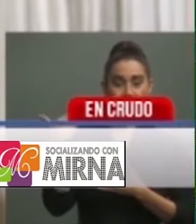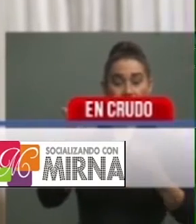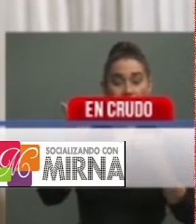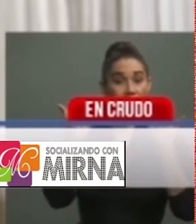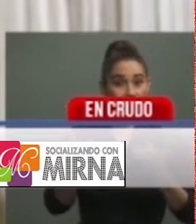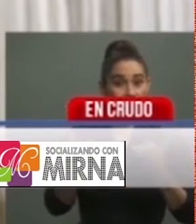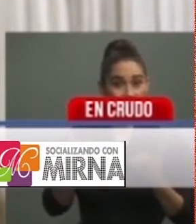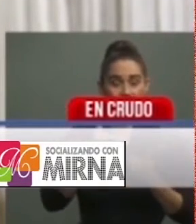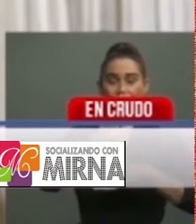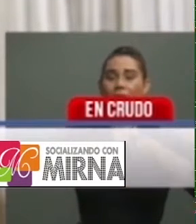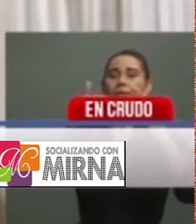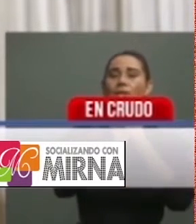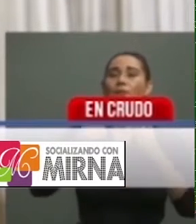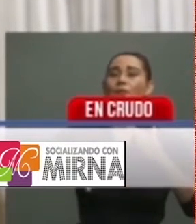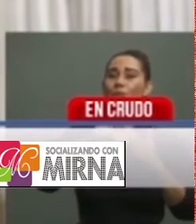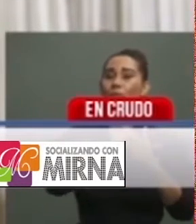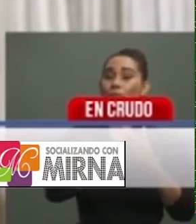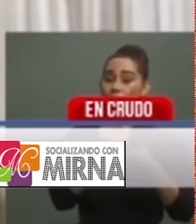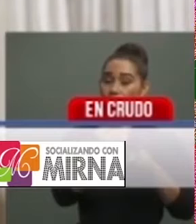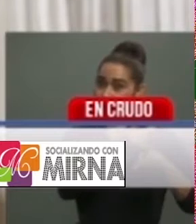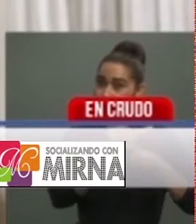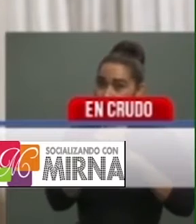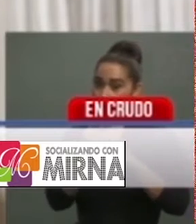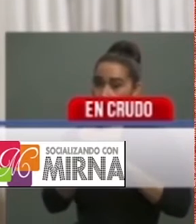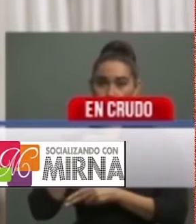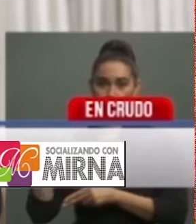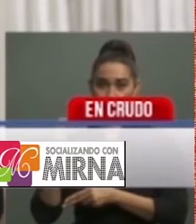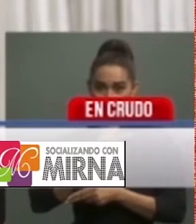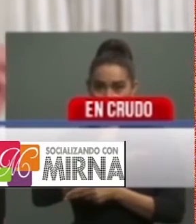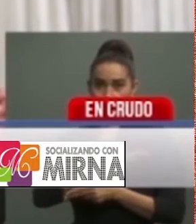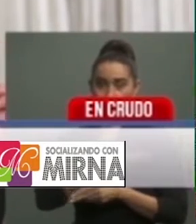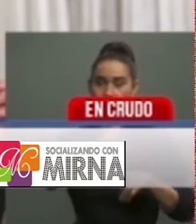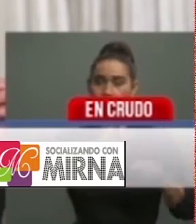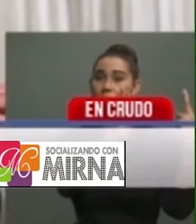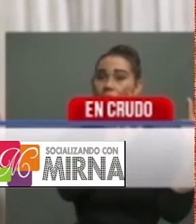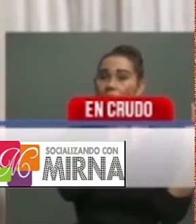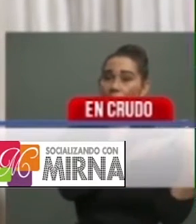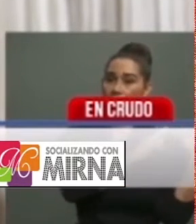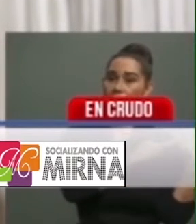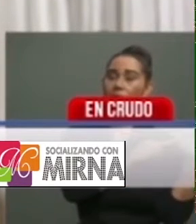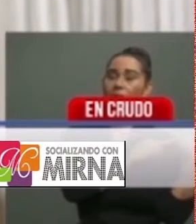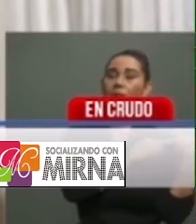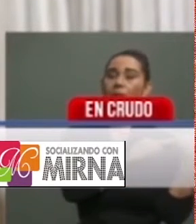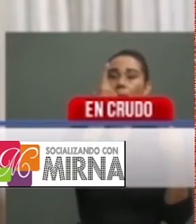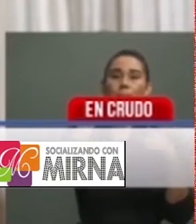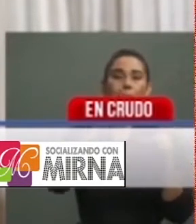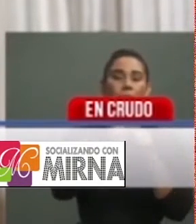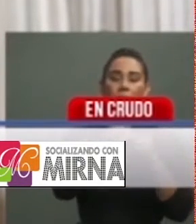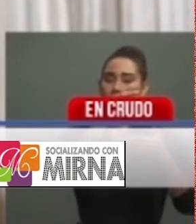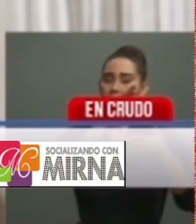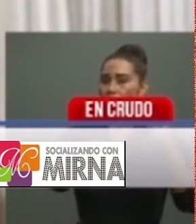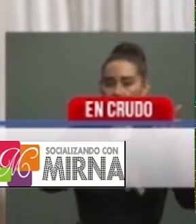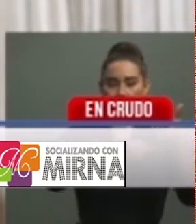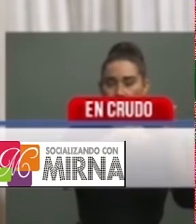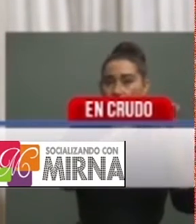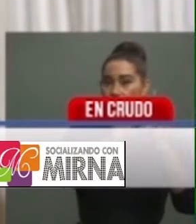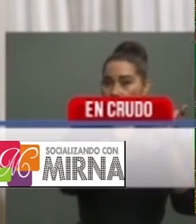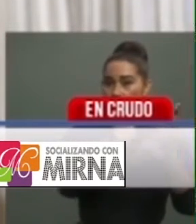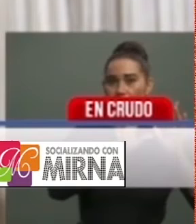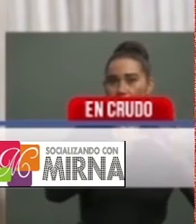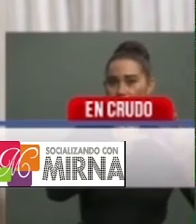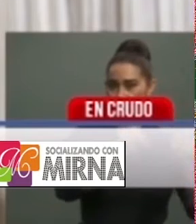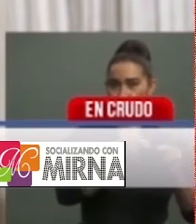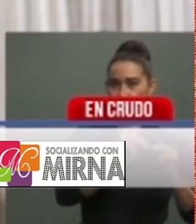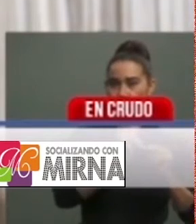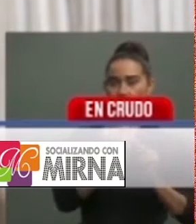la mayoría de las veces que se hacían bastante. Pero ahora mismo, sin restricción, uno no sabe si fue que el